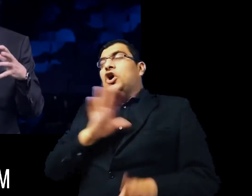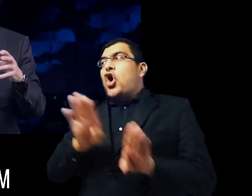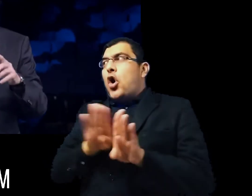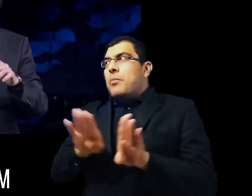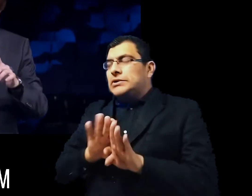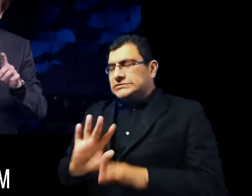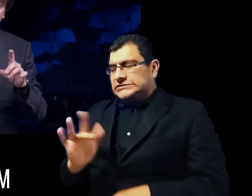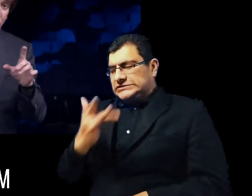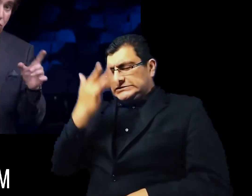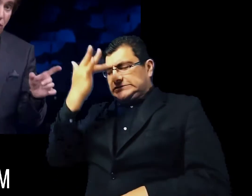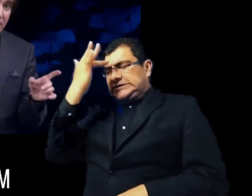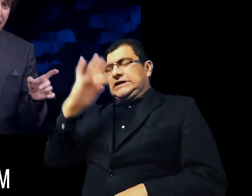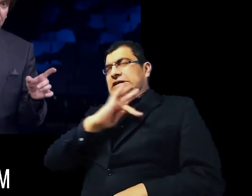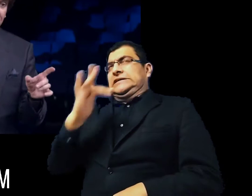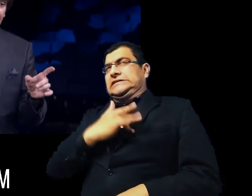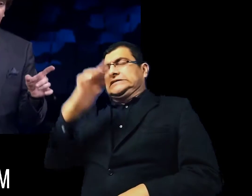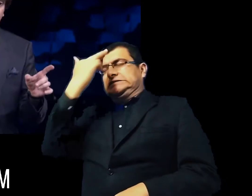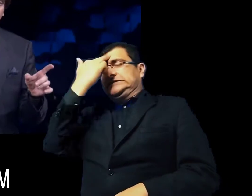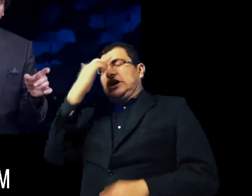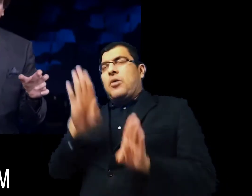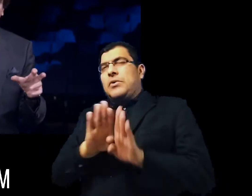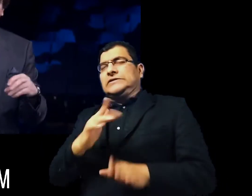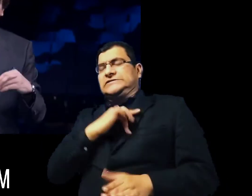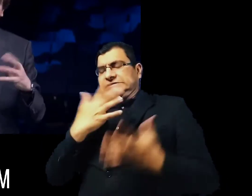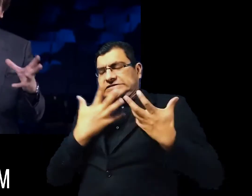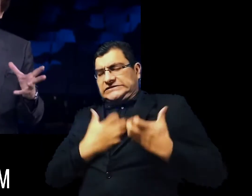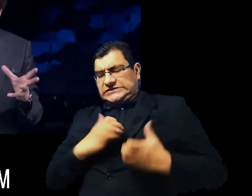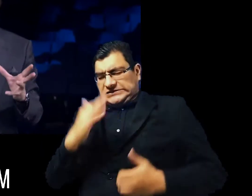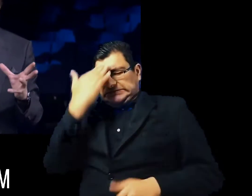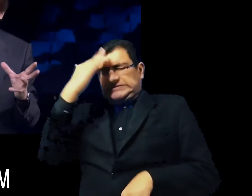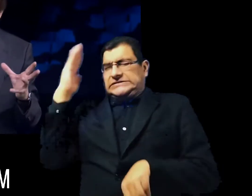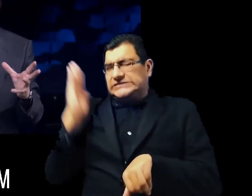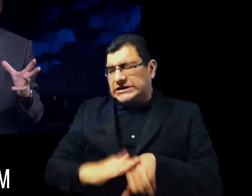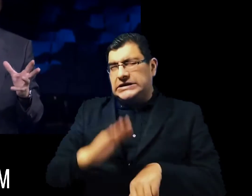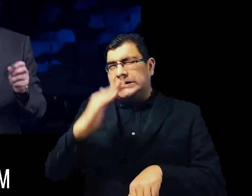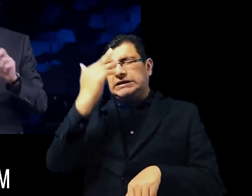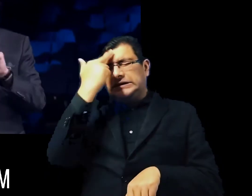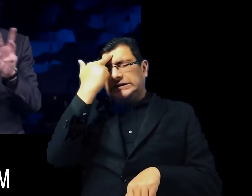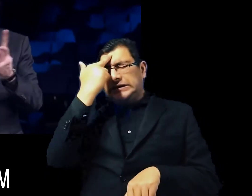viejas heridas tienen una memoria muy buena, pero unas destrezas